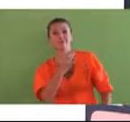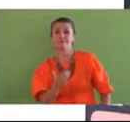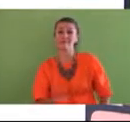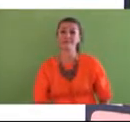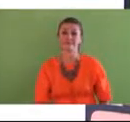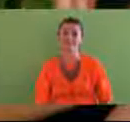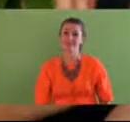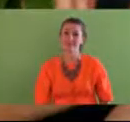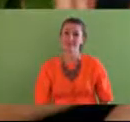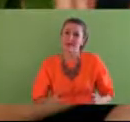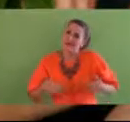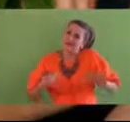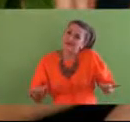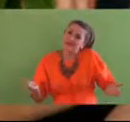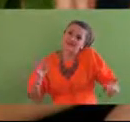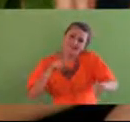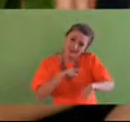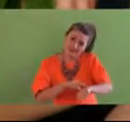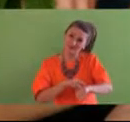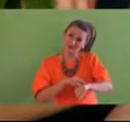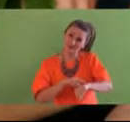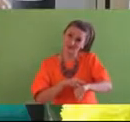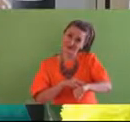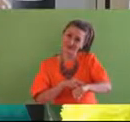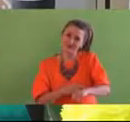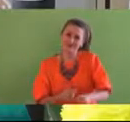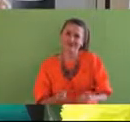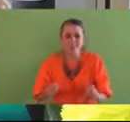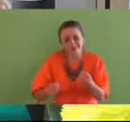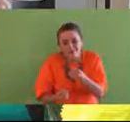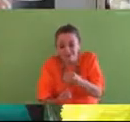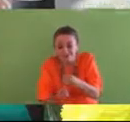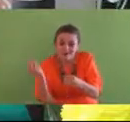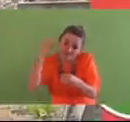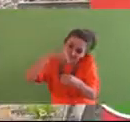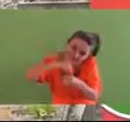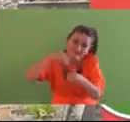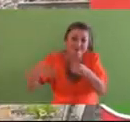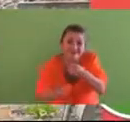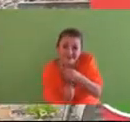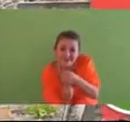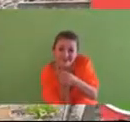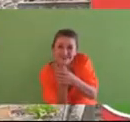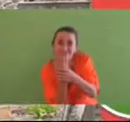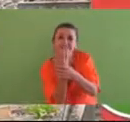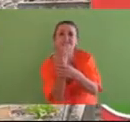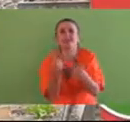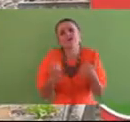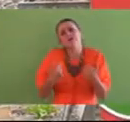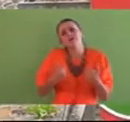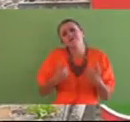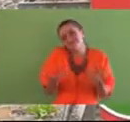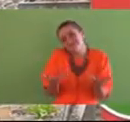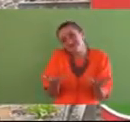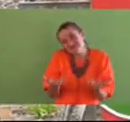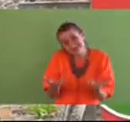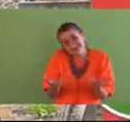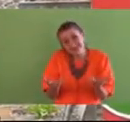afecta. Ya es hora de sembrar lo